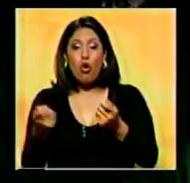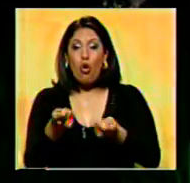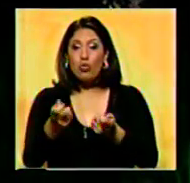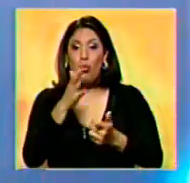controlar